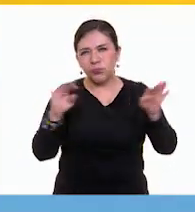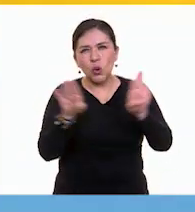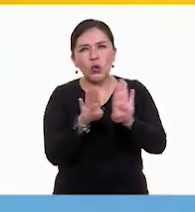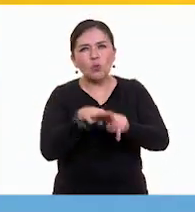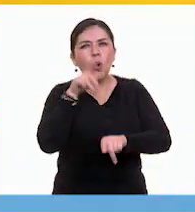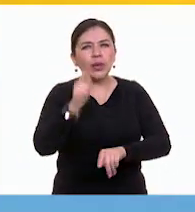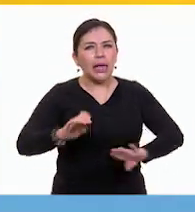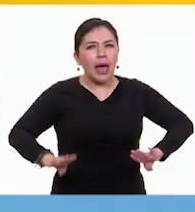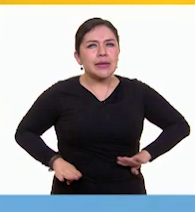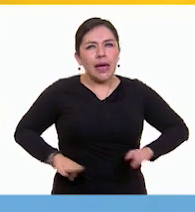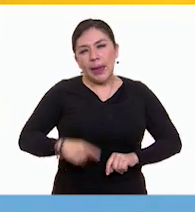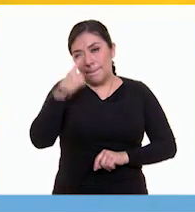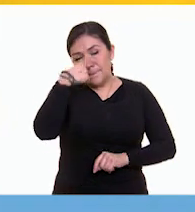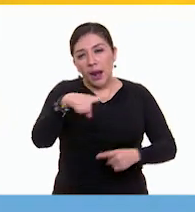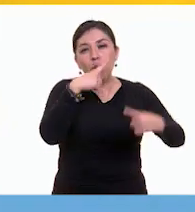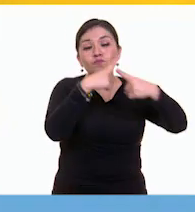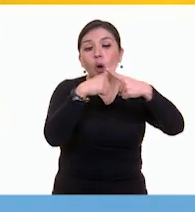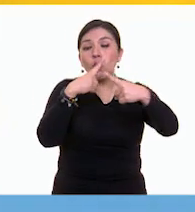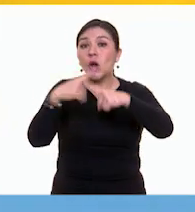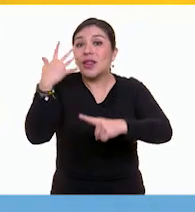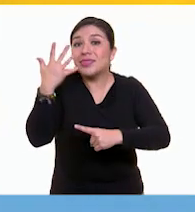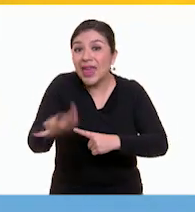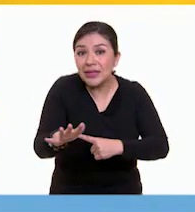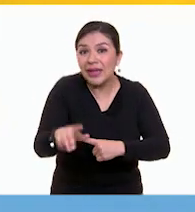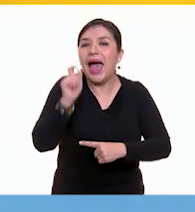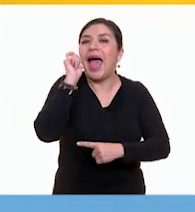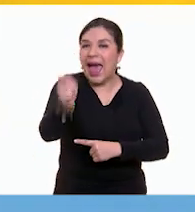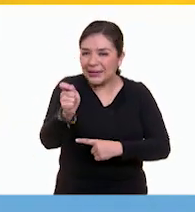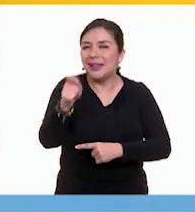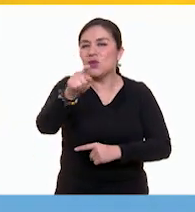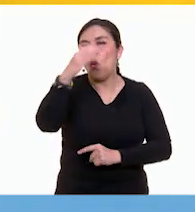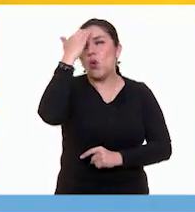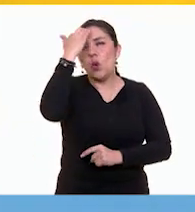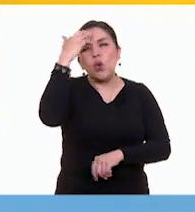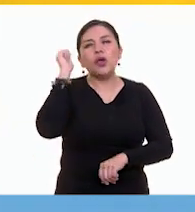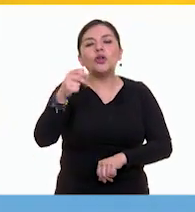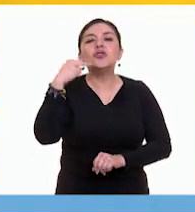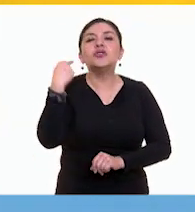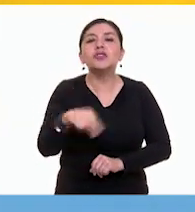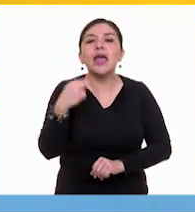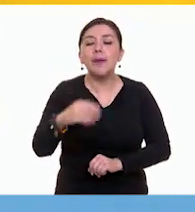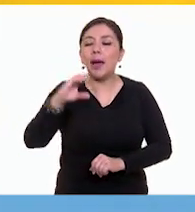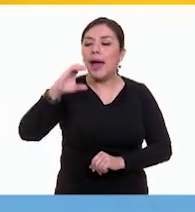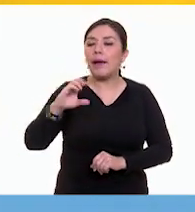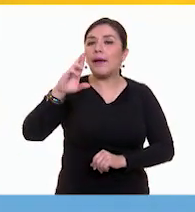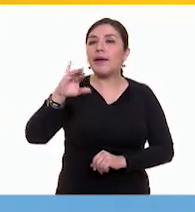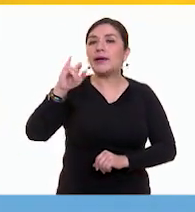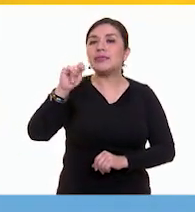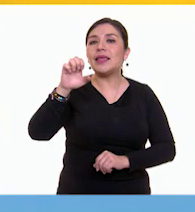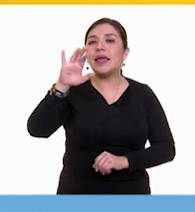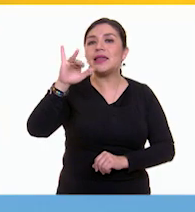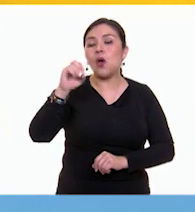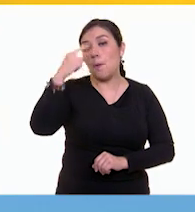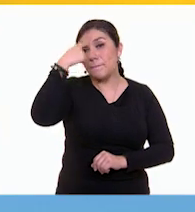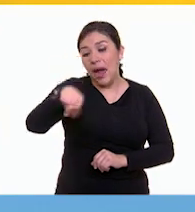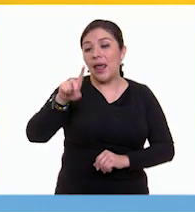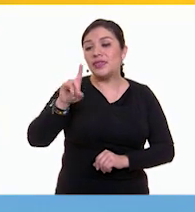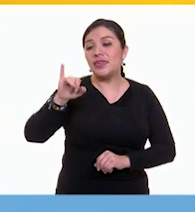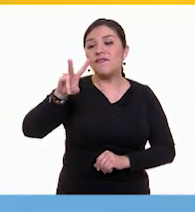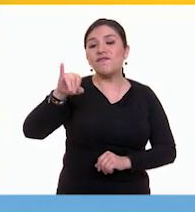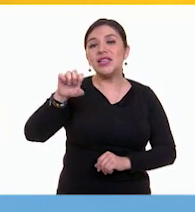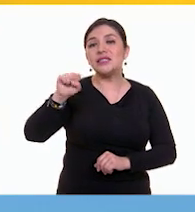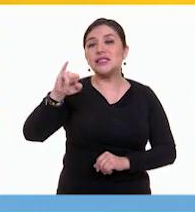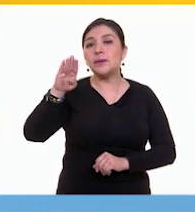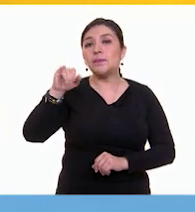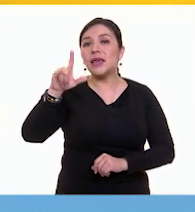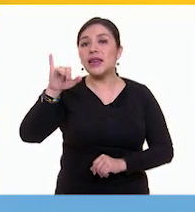las características de los múltiplos de 10 es algo que conocemos con el nombre de criterio de divisibilidad.